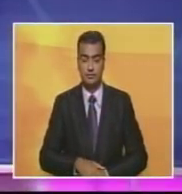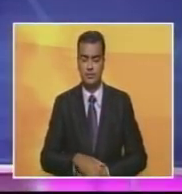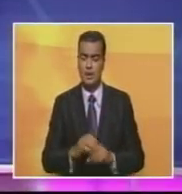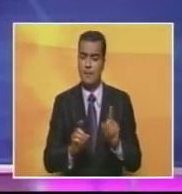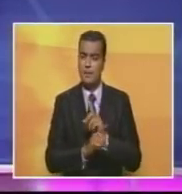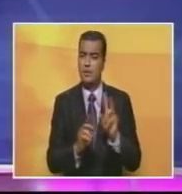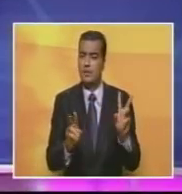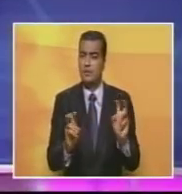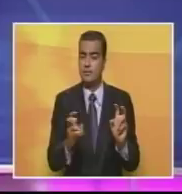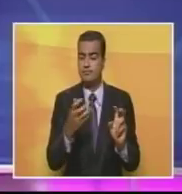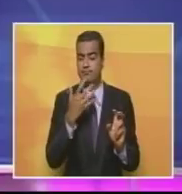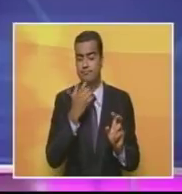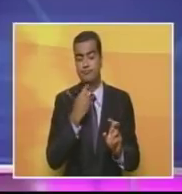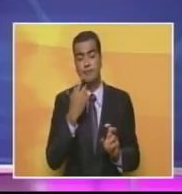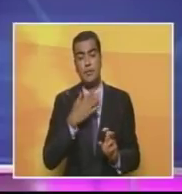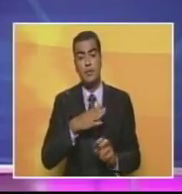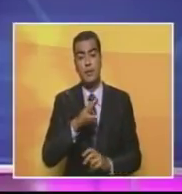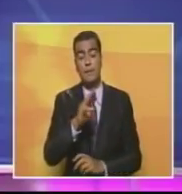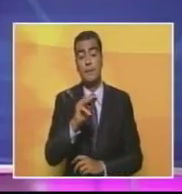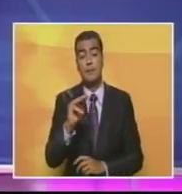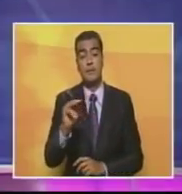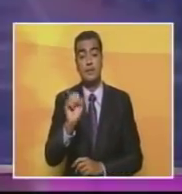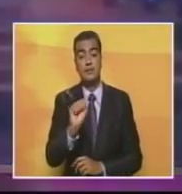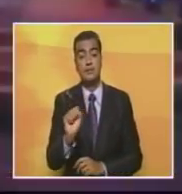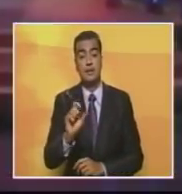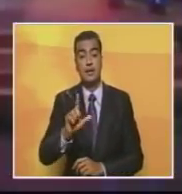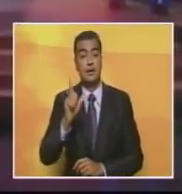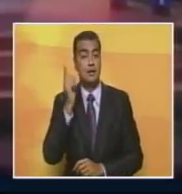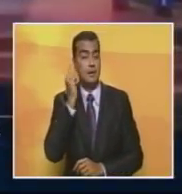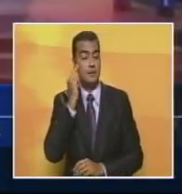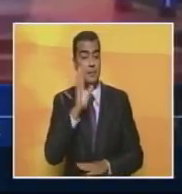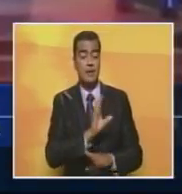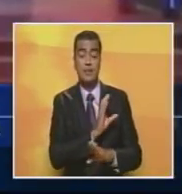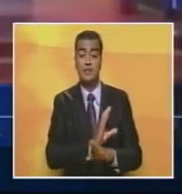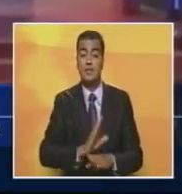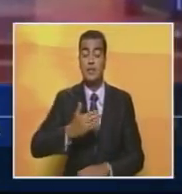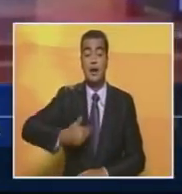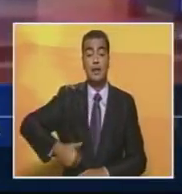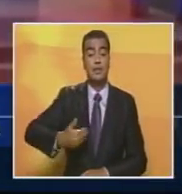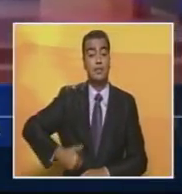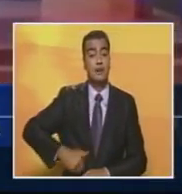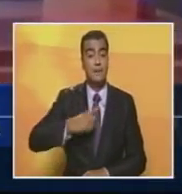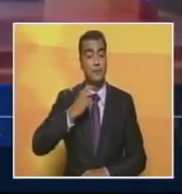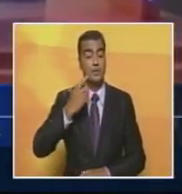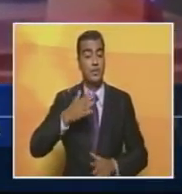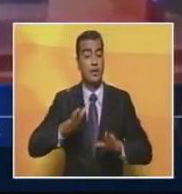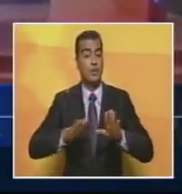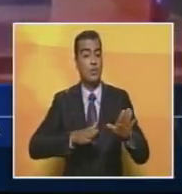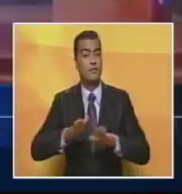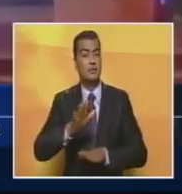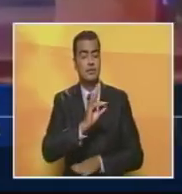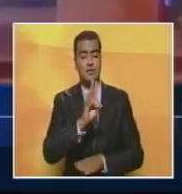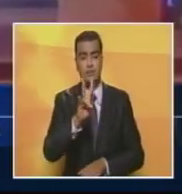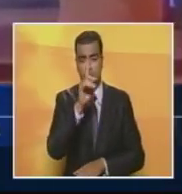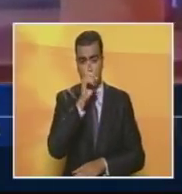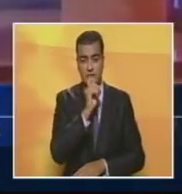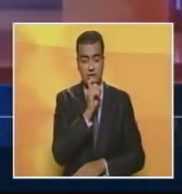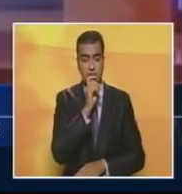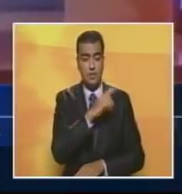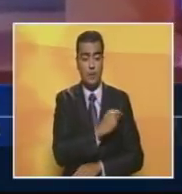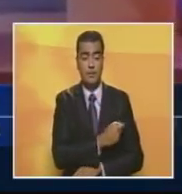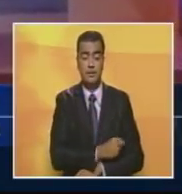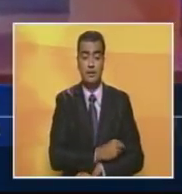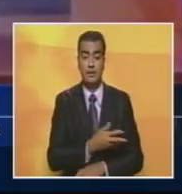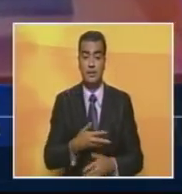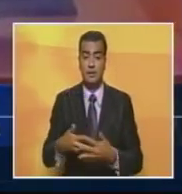Cambiemos de tema con el penoso fallecimiento de María Marta Serra Lima. La cantante argentina murió este jueves a los 72 años en un hospital